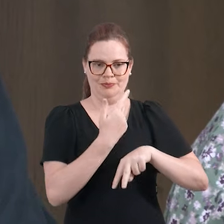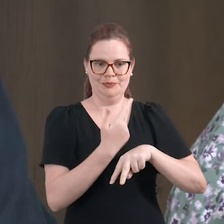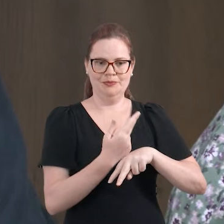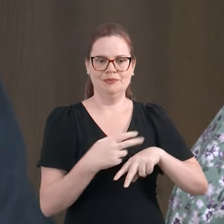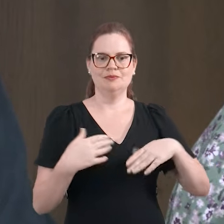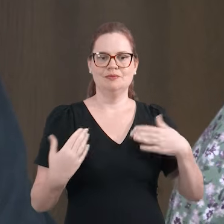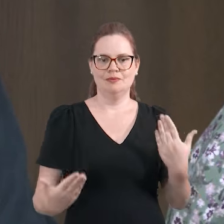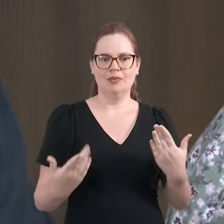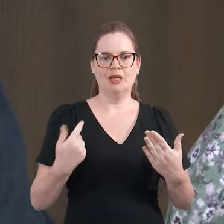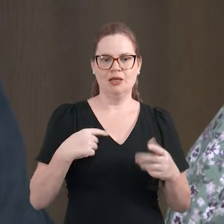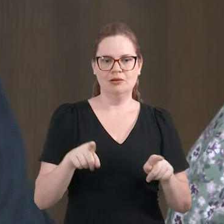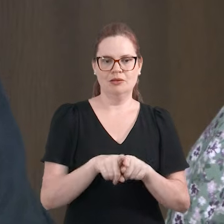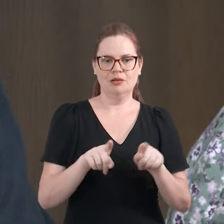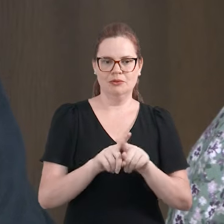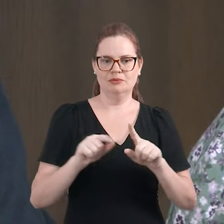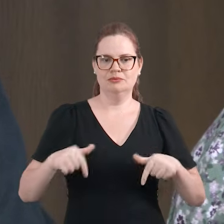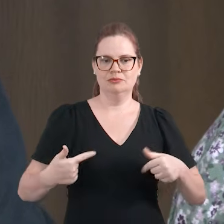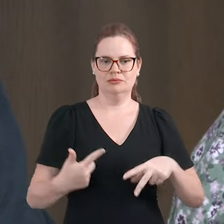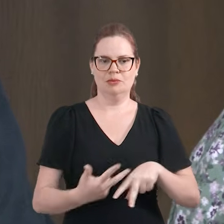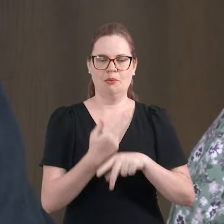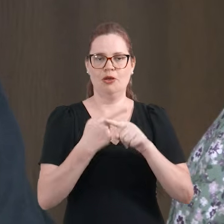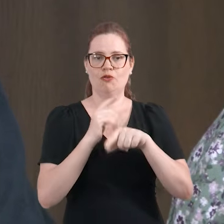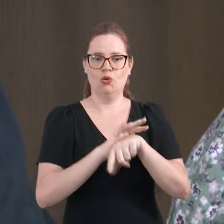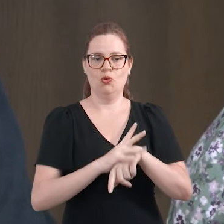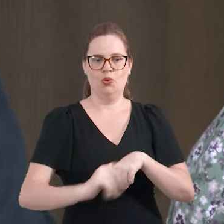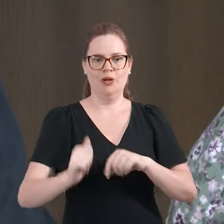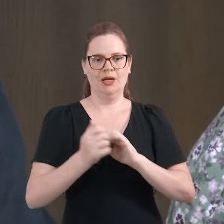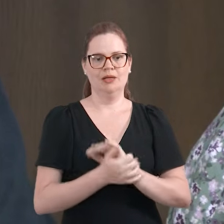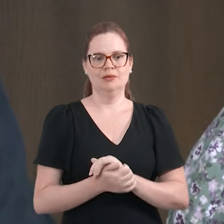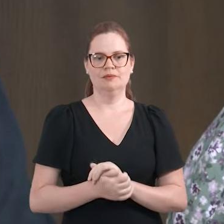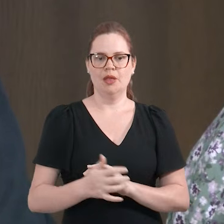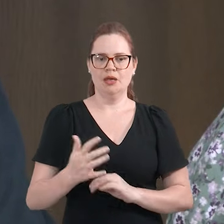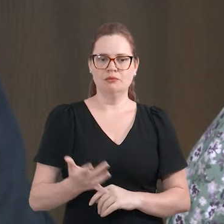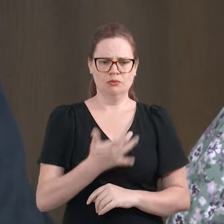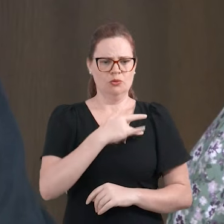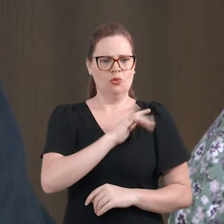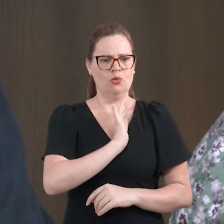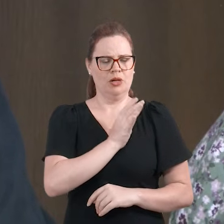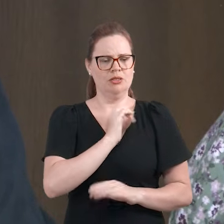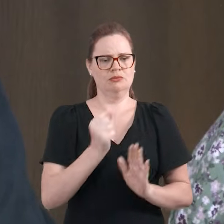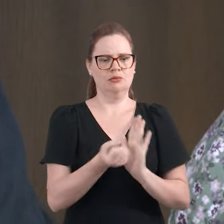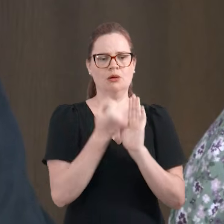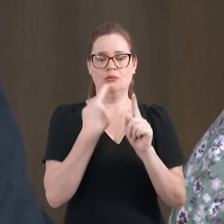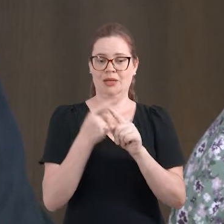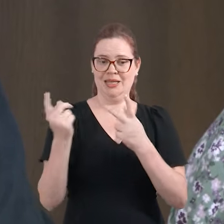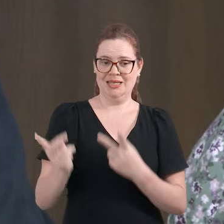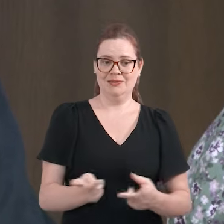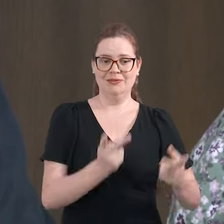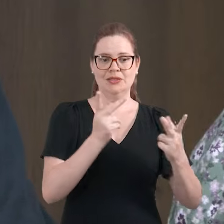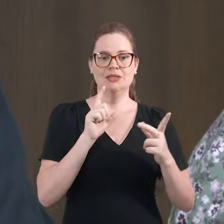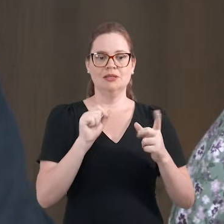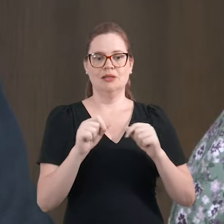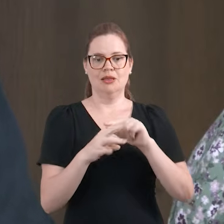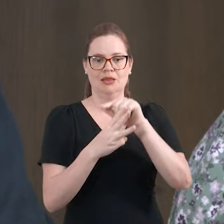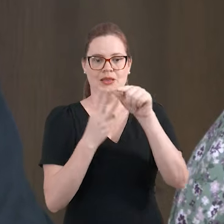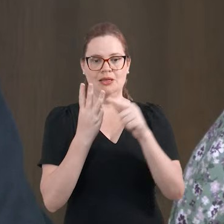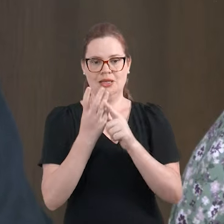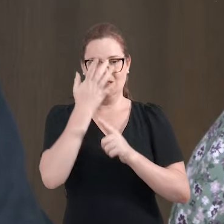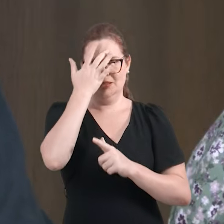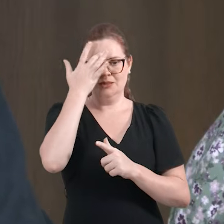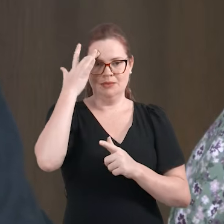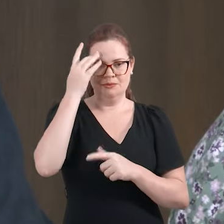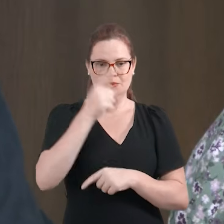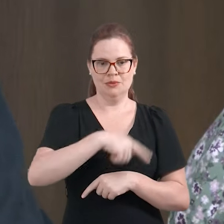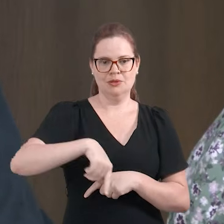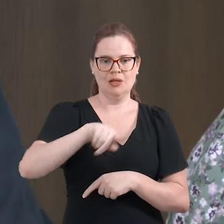realmente fue operada, pero gracias al Señor tuvo una sanidad. Y me tocó mucho el corazón porque con esa visita, esas 3 personas se